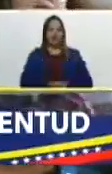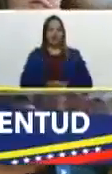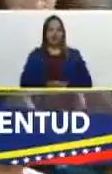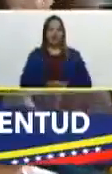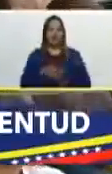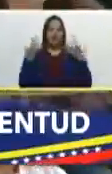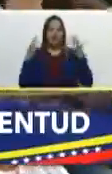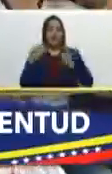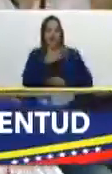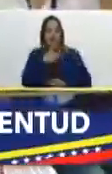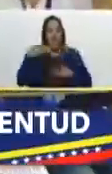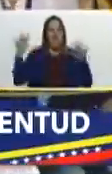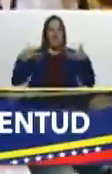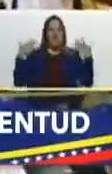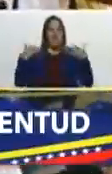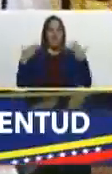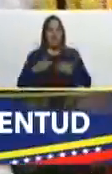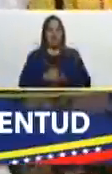que quiere alegría.